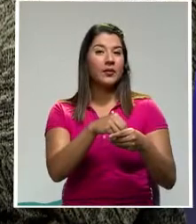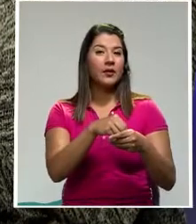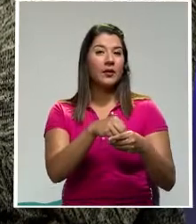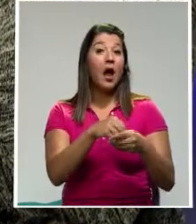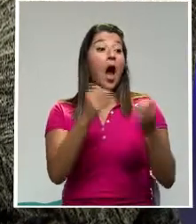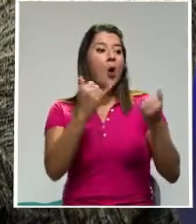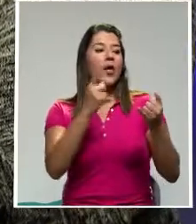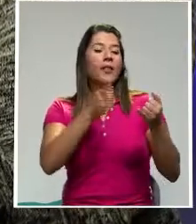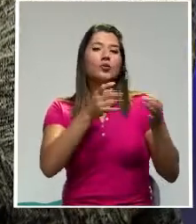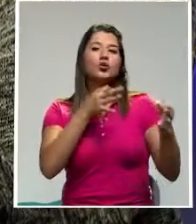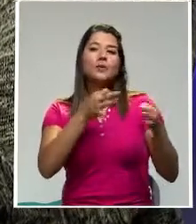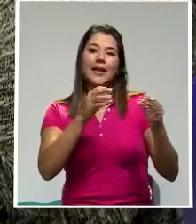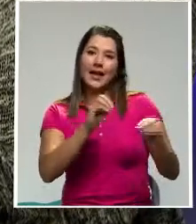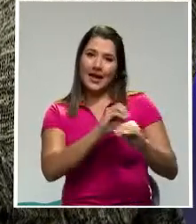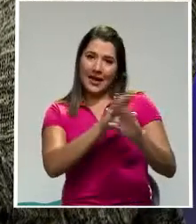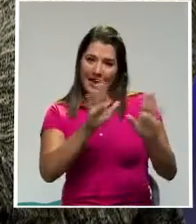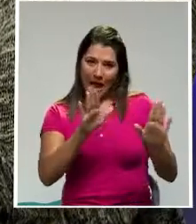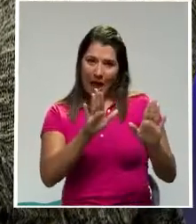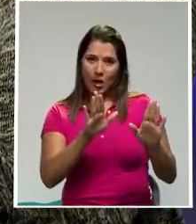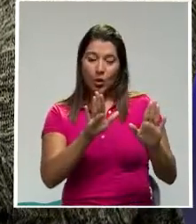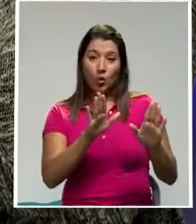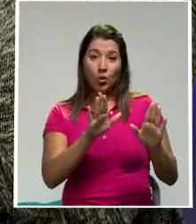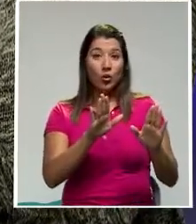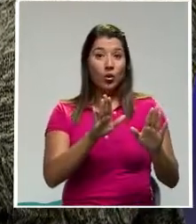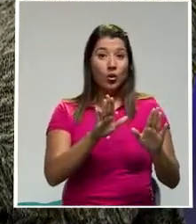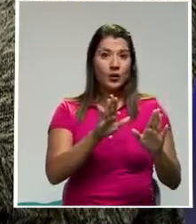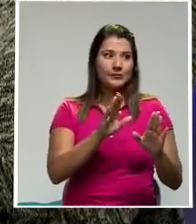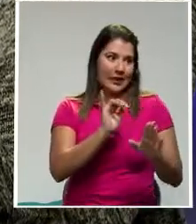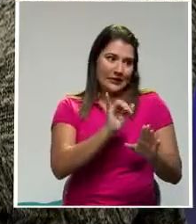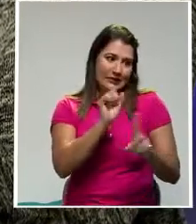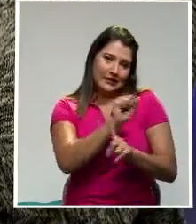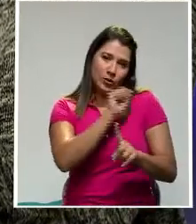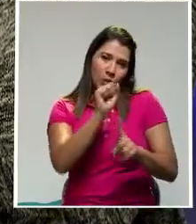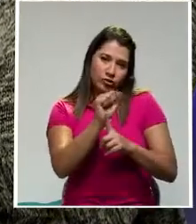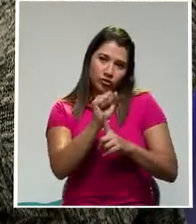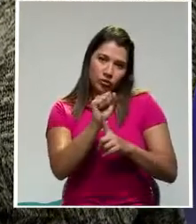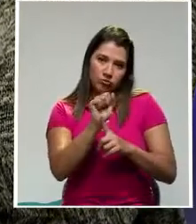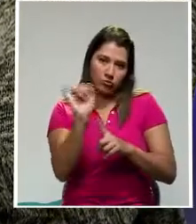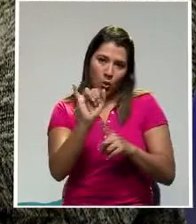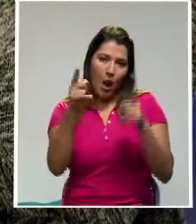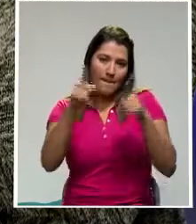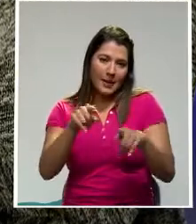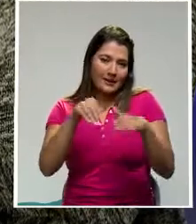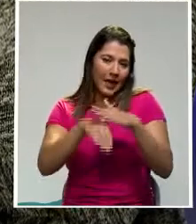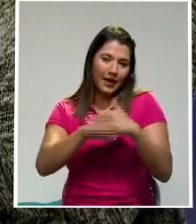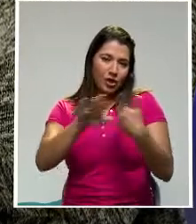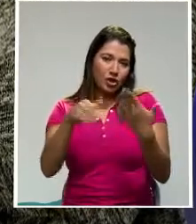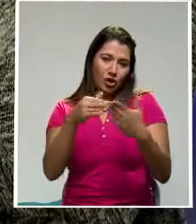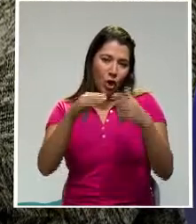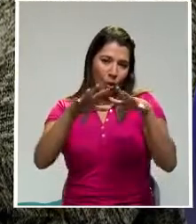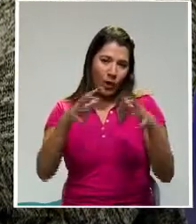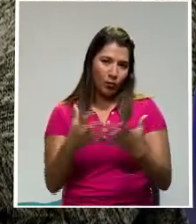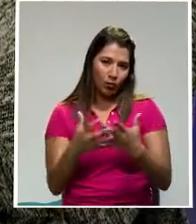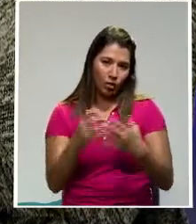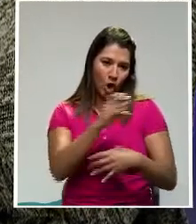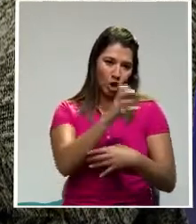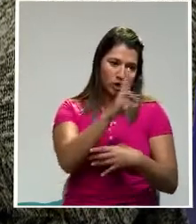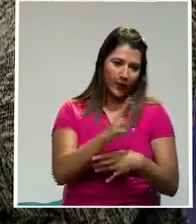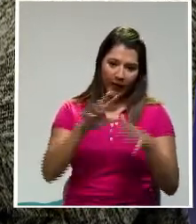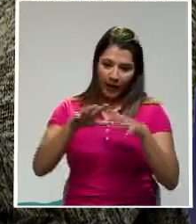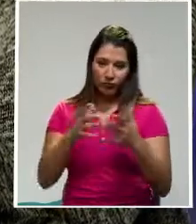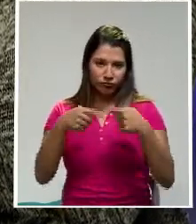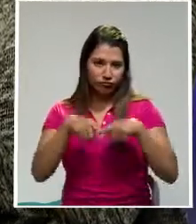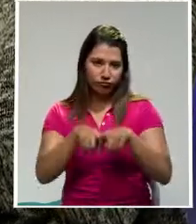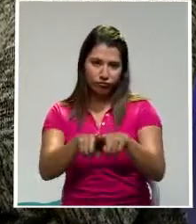que aclararlo, que se está viviendo en paralelo en todo el mundo. Sí. O sea, todo el mundo se está adaptando y